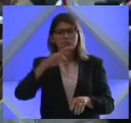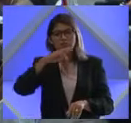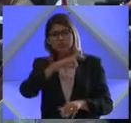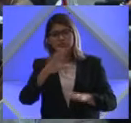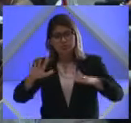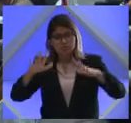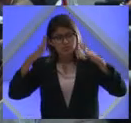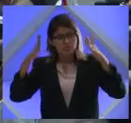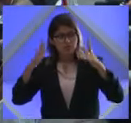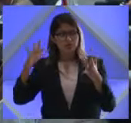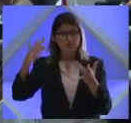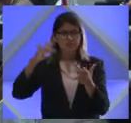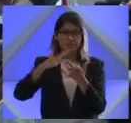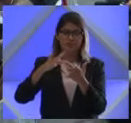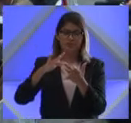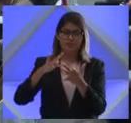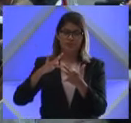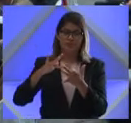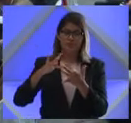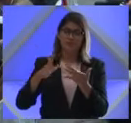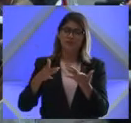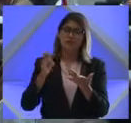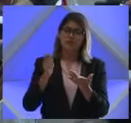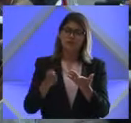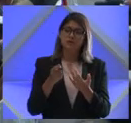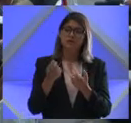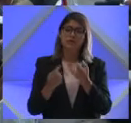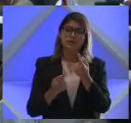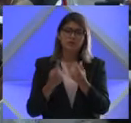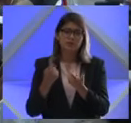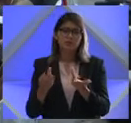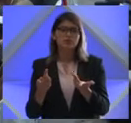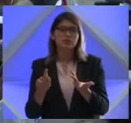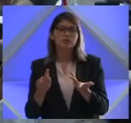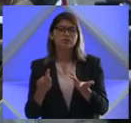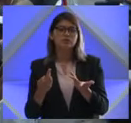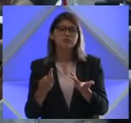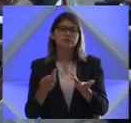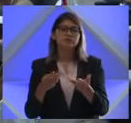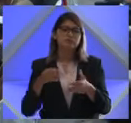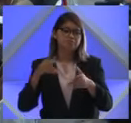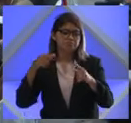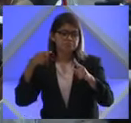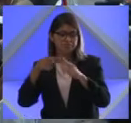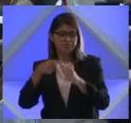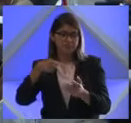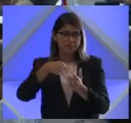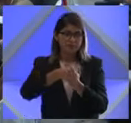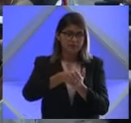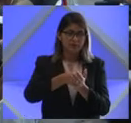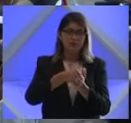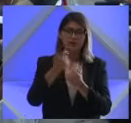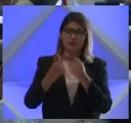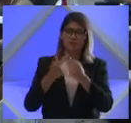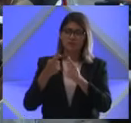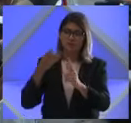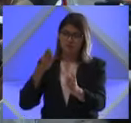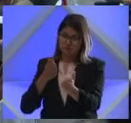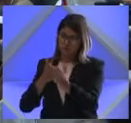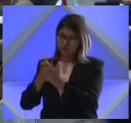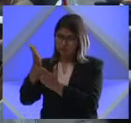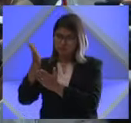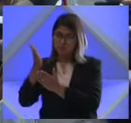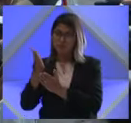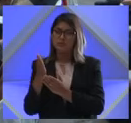con mutan ases de orígenes contra destinos y también está la conmutación